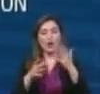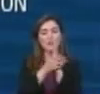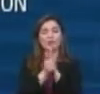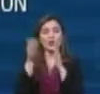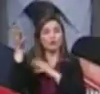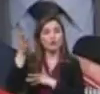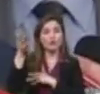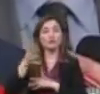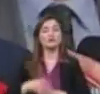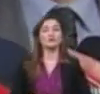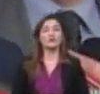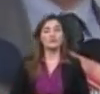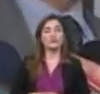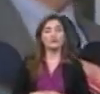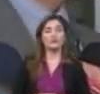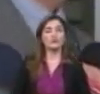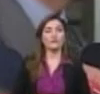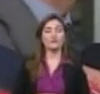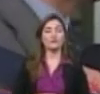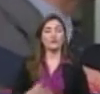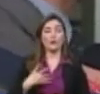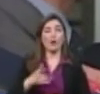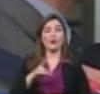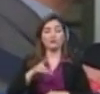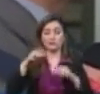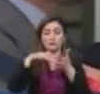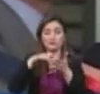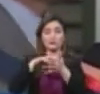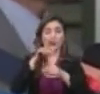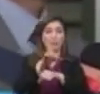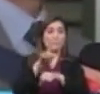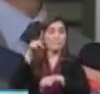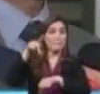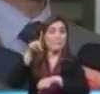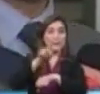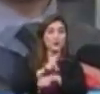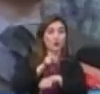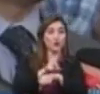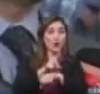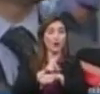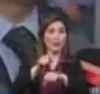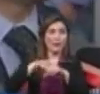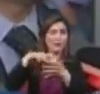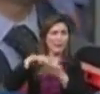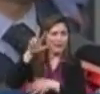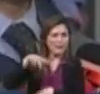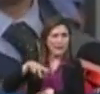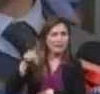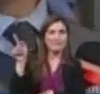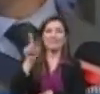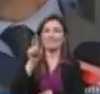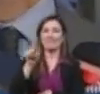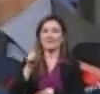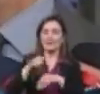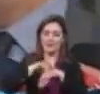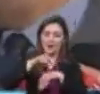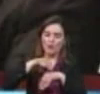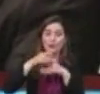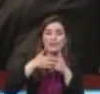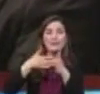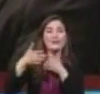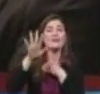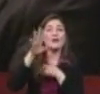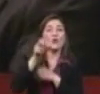de docentes. Sacar un PhD, perdóneme, no es una cosa que uno hace en 3 meses, entonces estamos ampliando a un periodo de 5 años